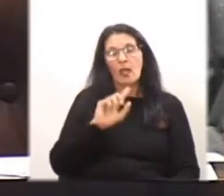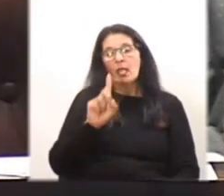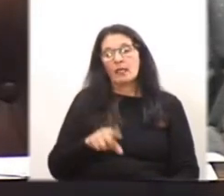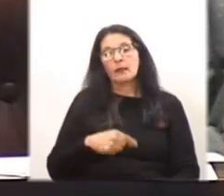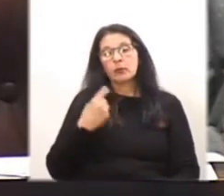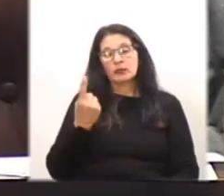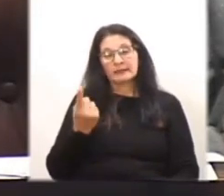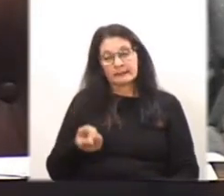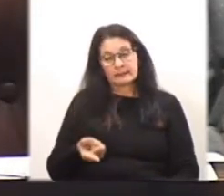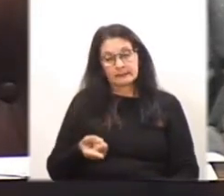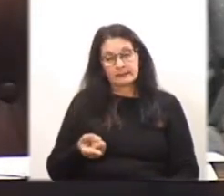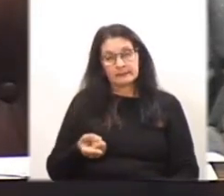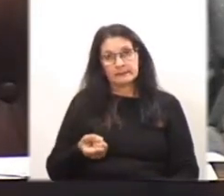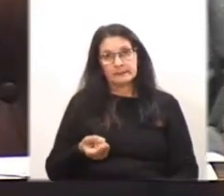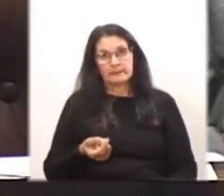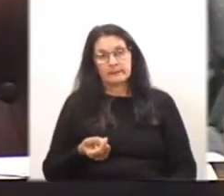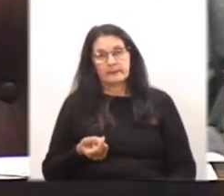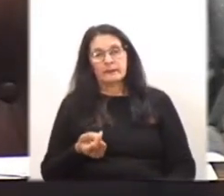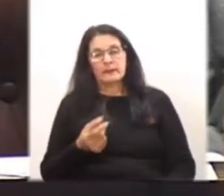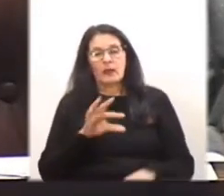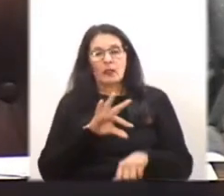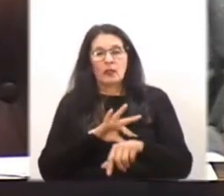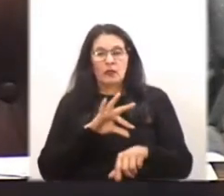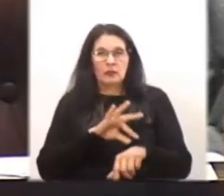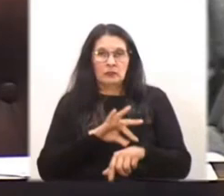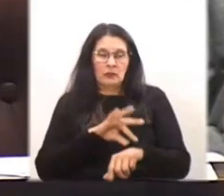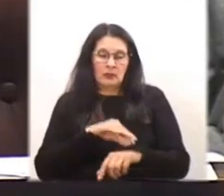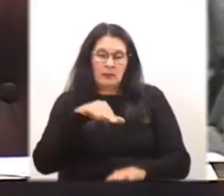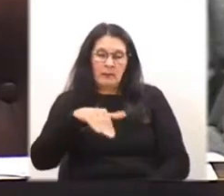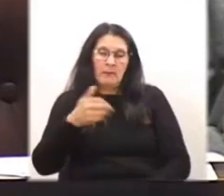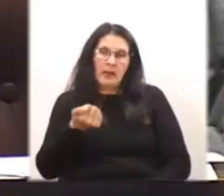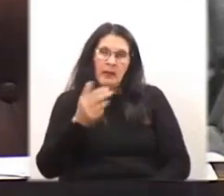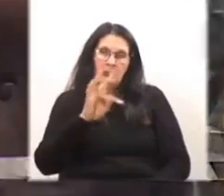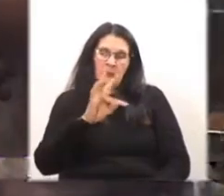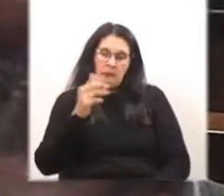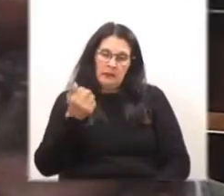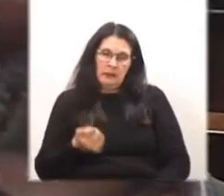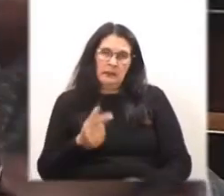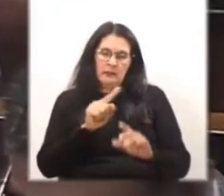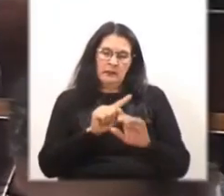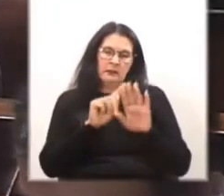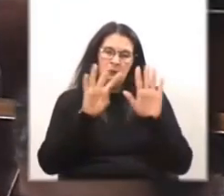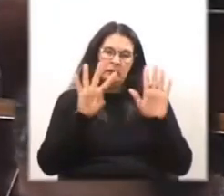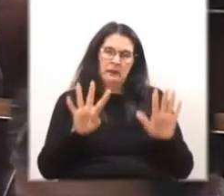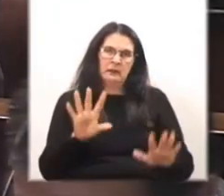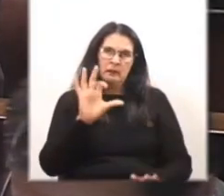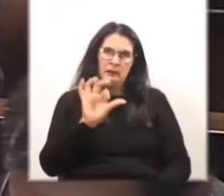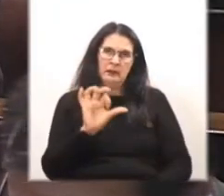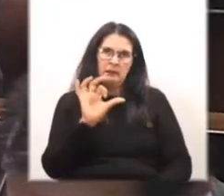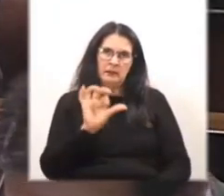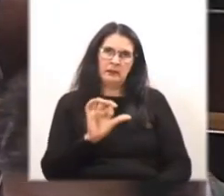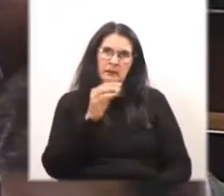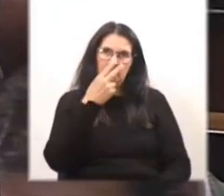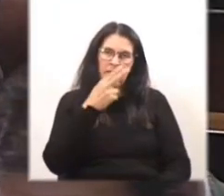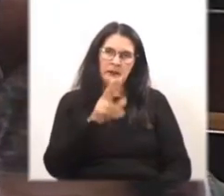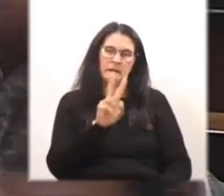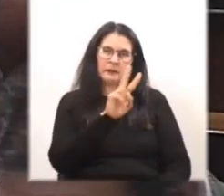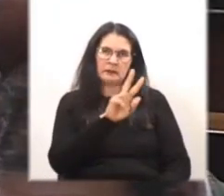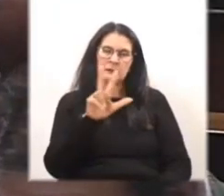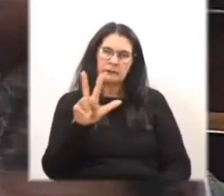Después, el doctor Carlos Mata, en comparecencia del 19 de septiembre del